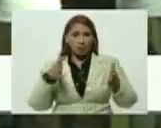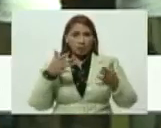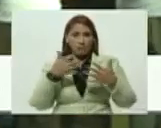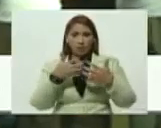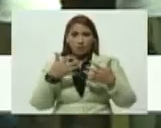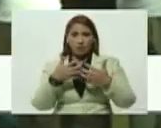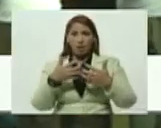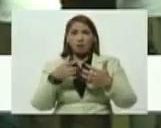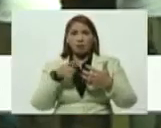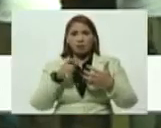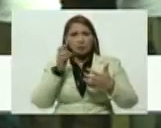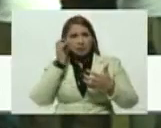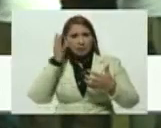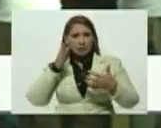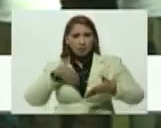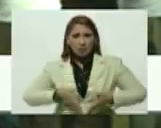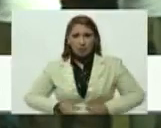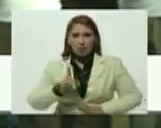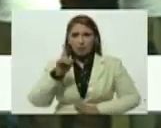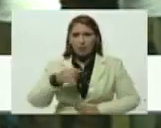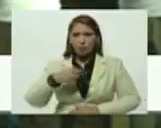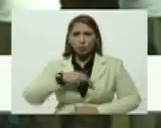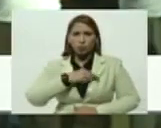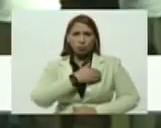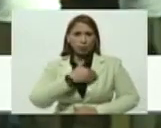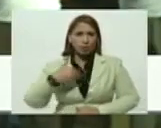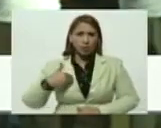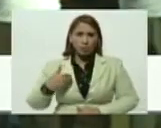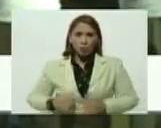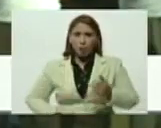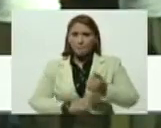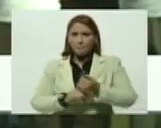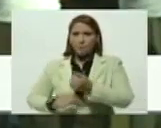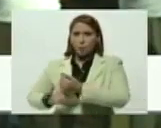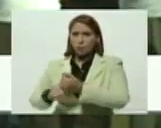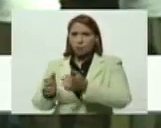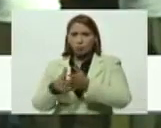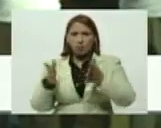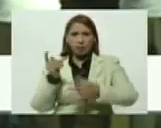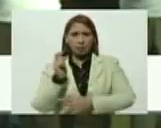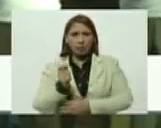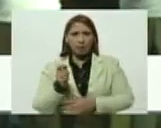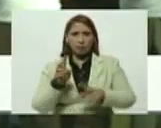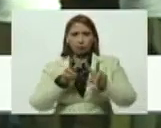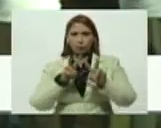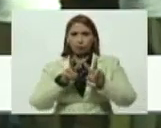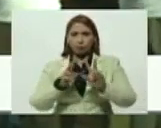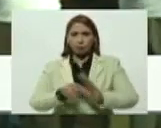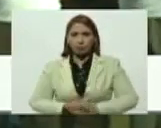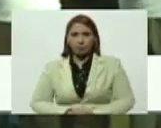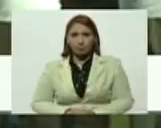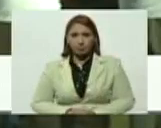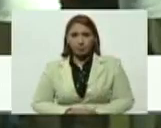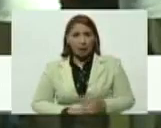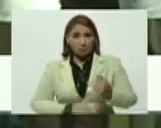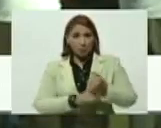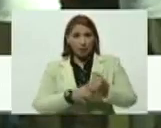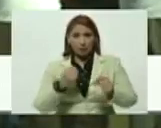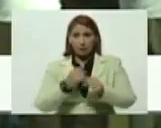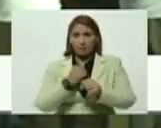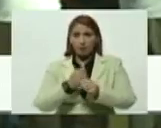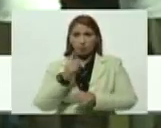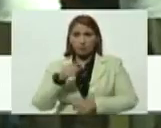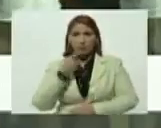batallas y esta iniciativa nace, presidente, porque nosotros queremos apoyar esta enorme tarea de la gran misión Vivienda de Venezuela, apoyar su gestión, apoyar